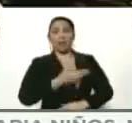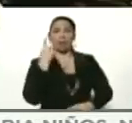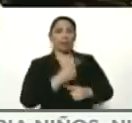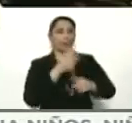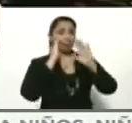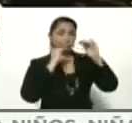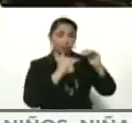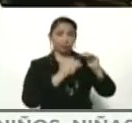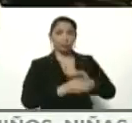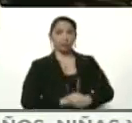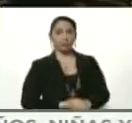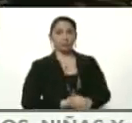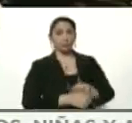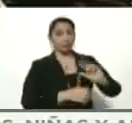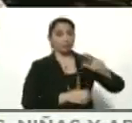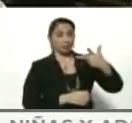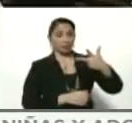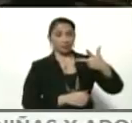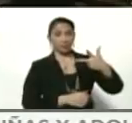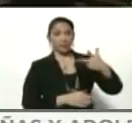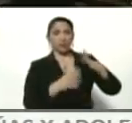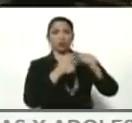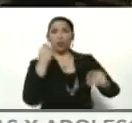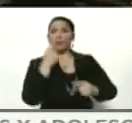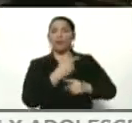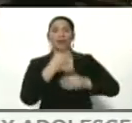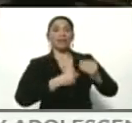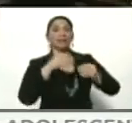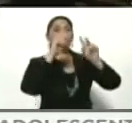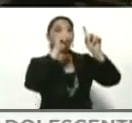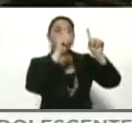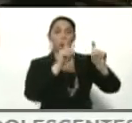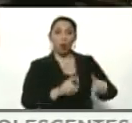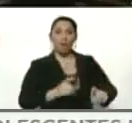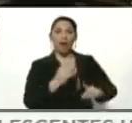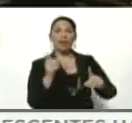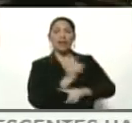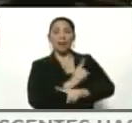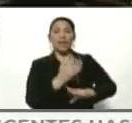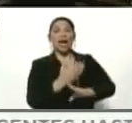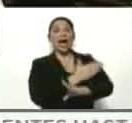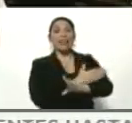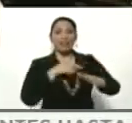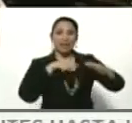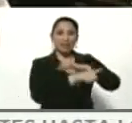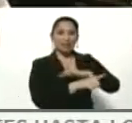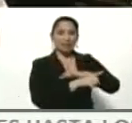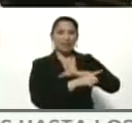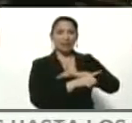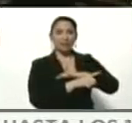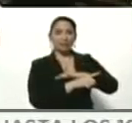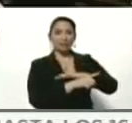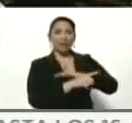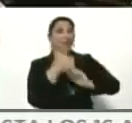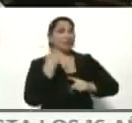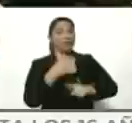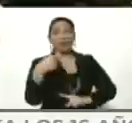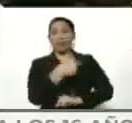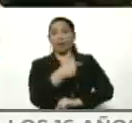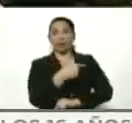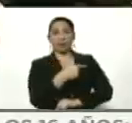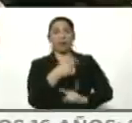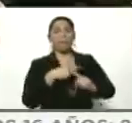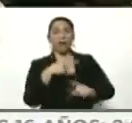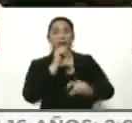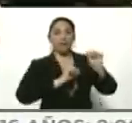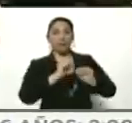este protocolo. En tercer lugar, todos deben hacerse una prueba rápida antes de ingresar a trabajar en el PASI y debe ser negativo, efectivamente, para